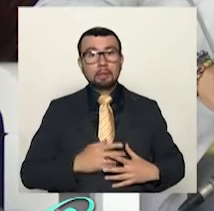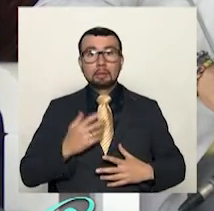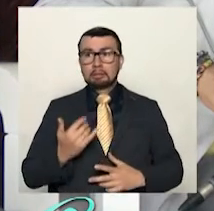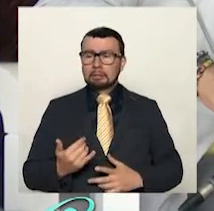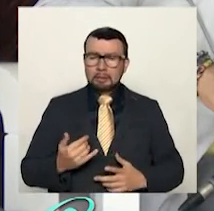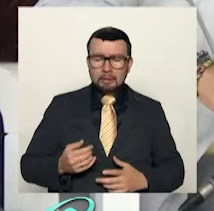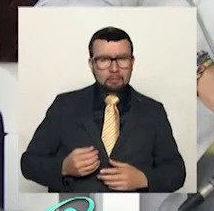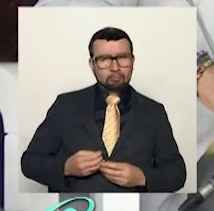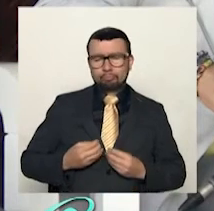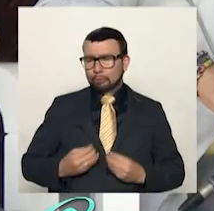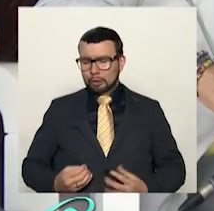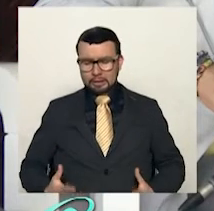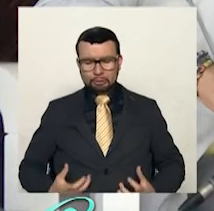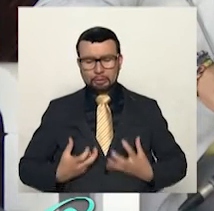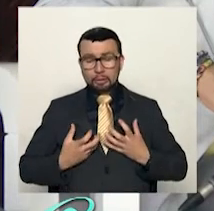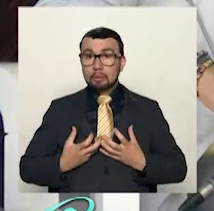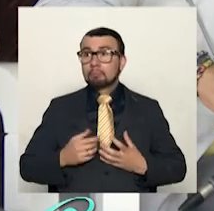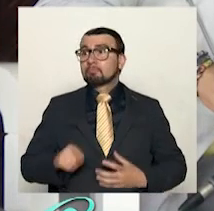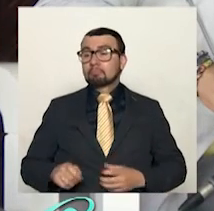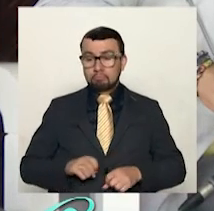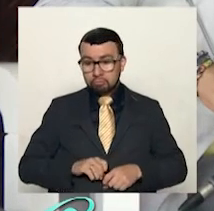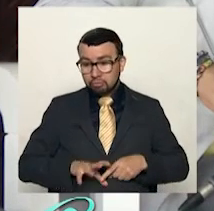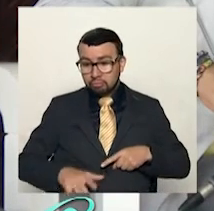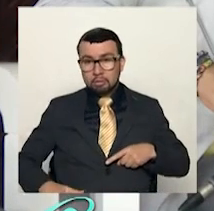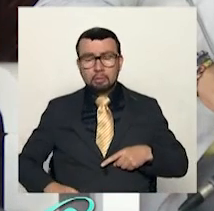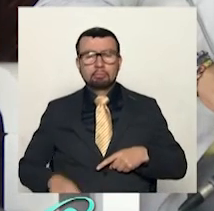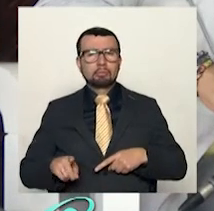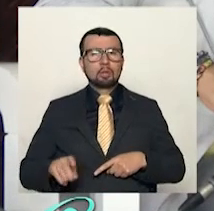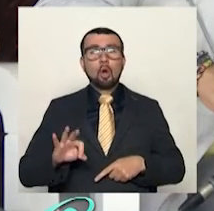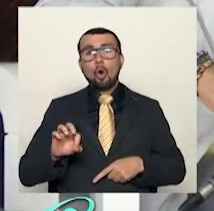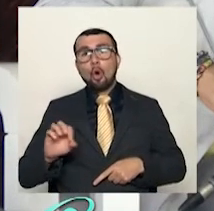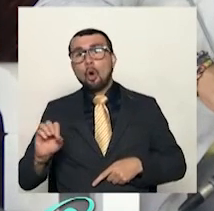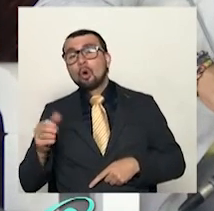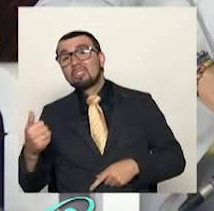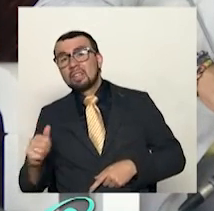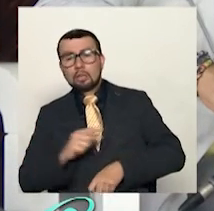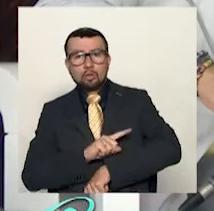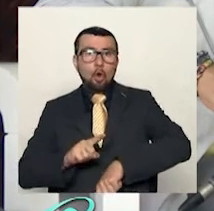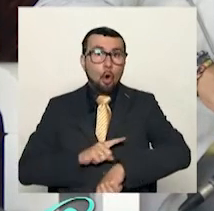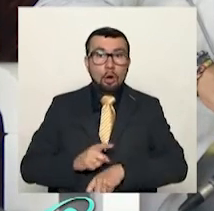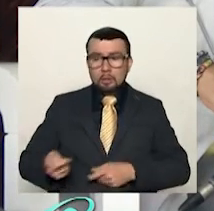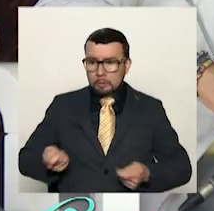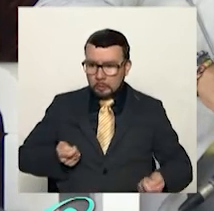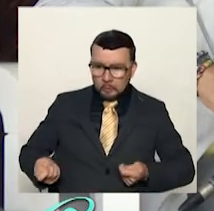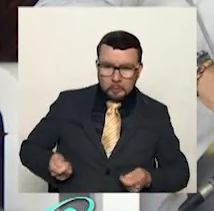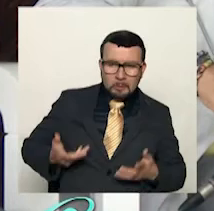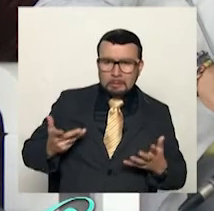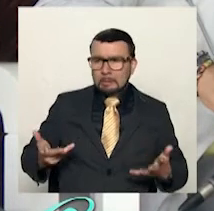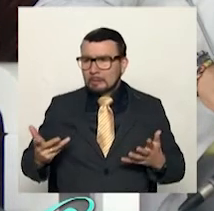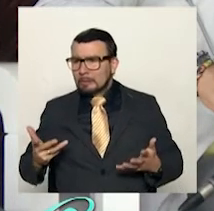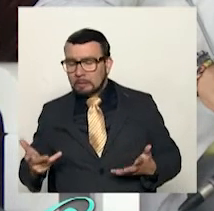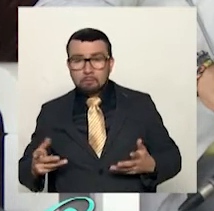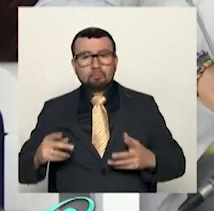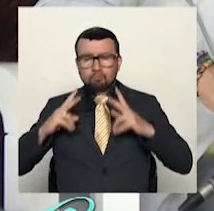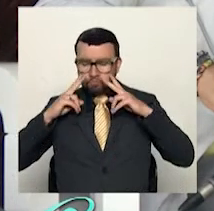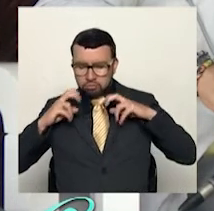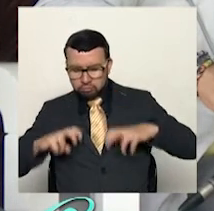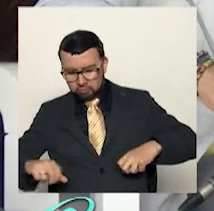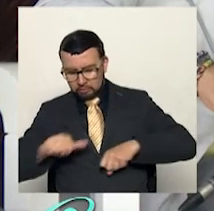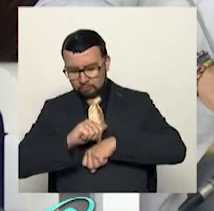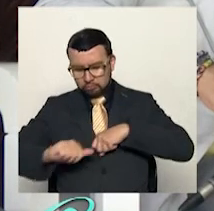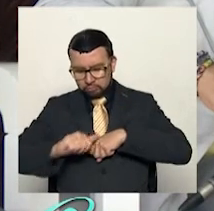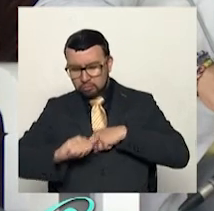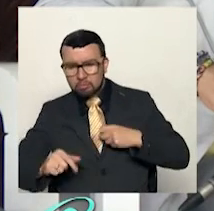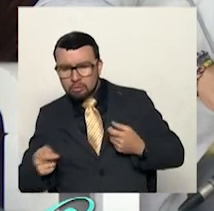cirugía de una apendicitis perforada puede durar hasta 8 o hasta 10 horas, dependiendo de las complicaciones, si son graves, con perforación de víscera hueca, con sepsis